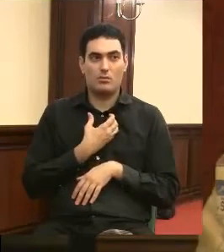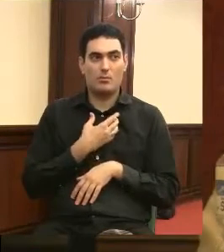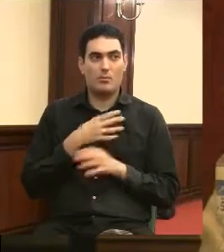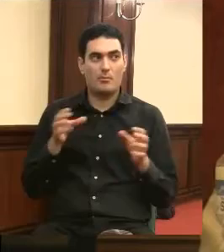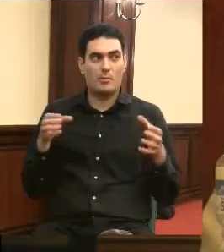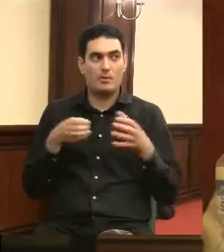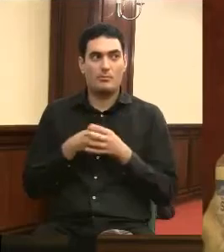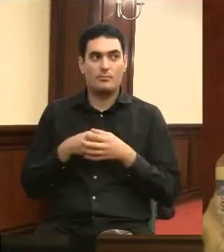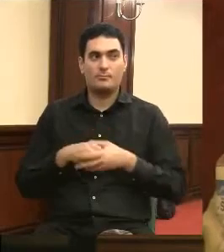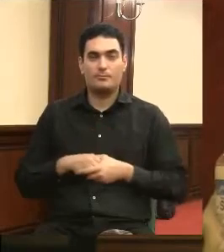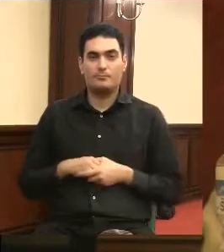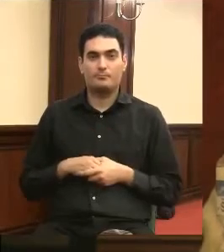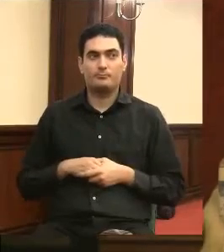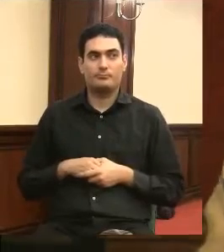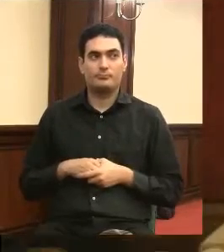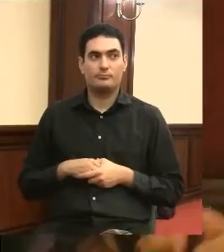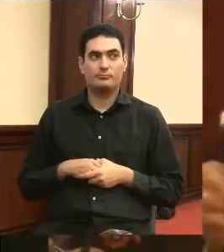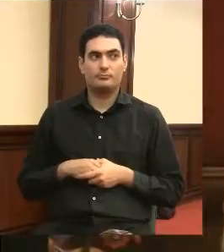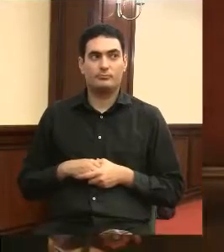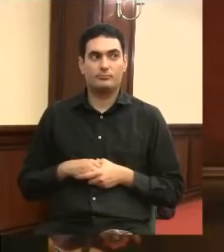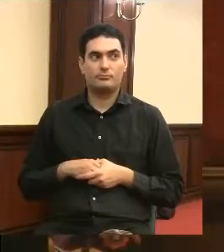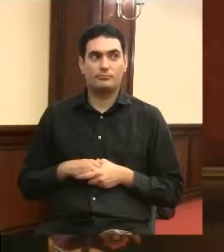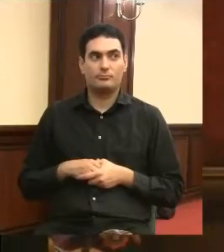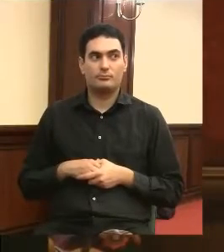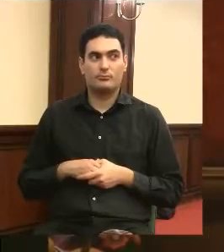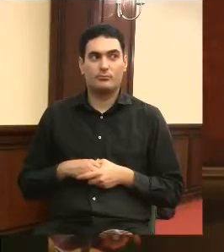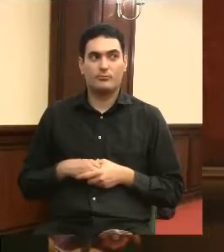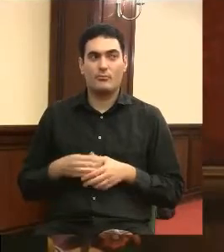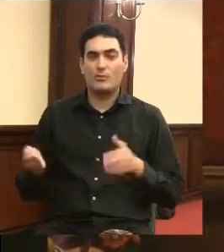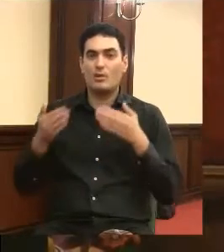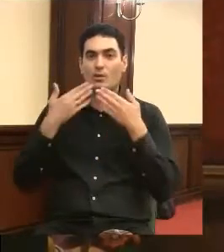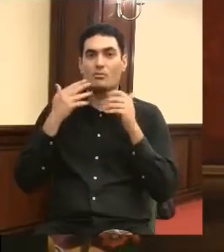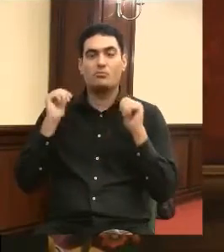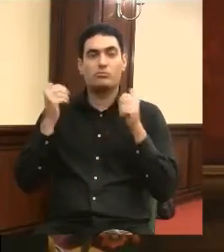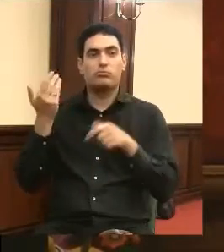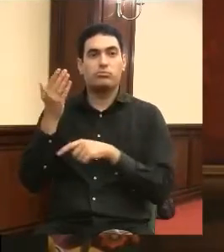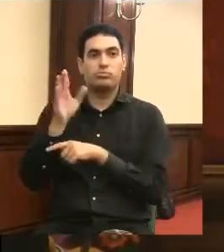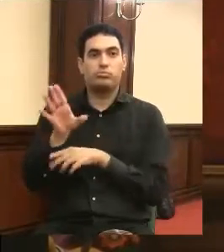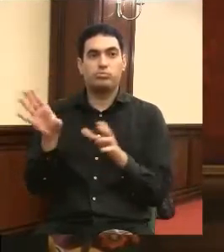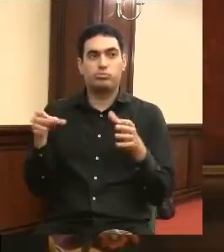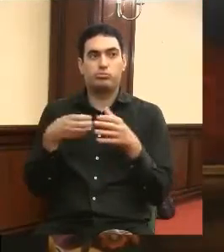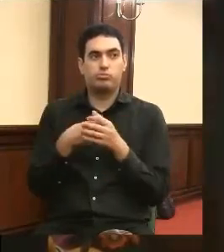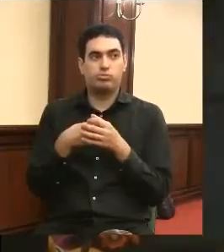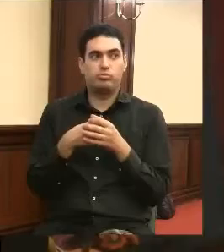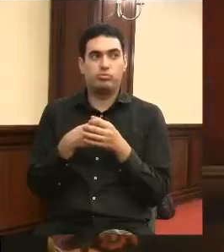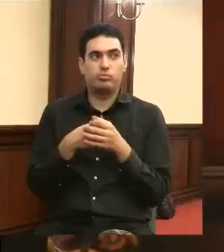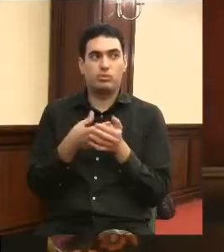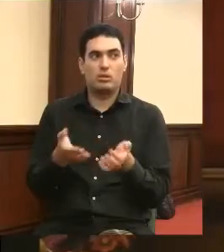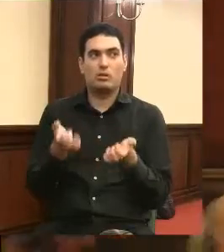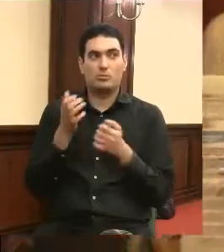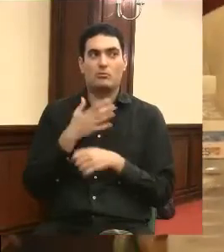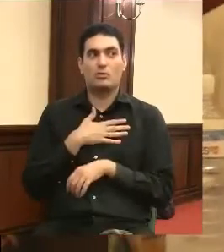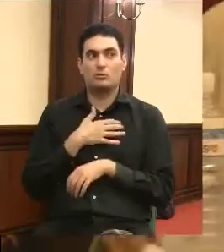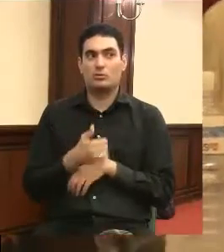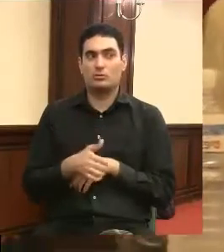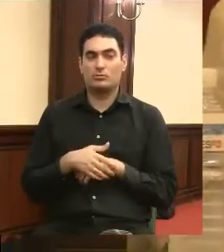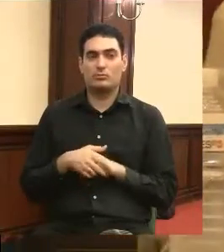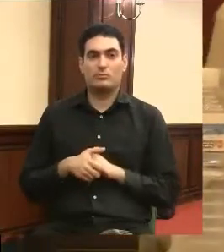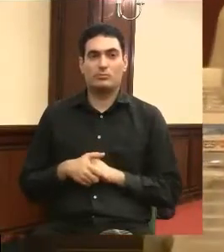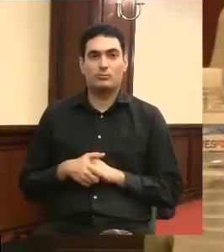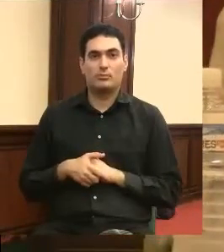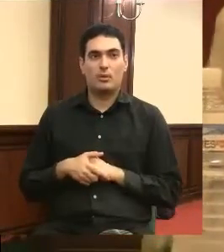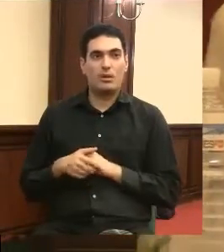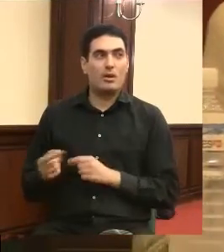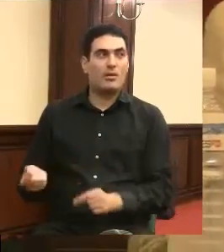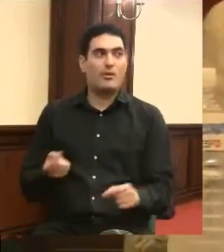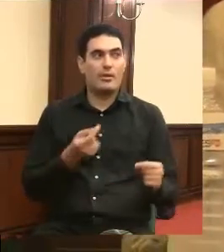Pleno. Muchas gracias. Tratándose de una iniciativa presentada por el Grupo Ganar Móstoles,